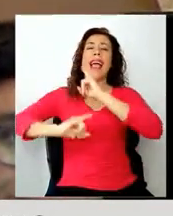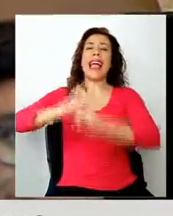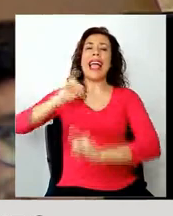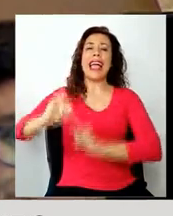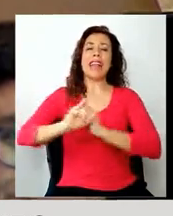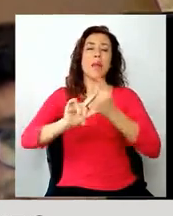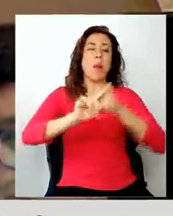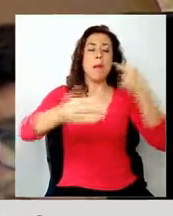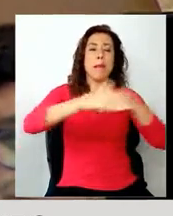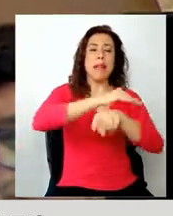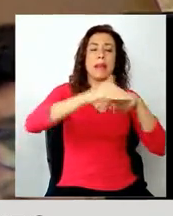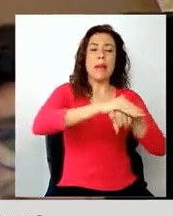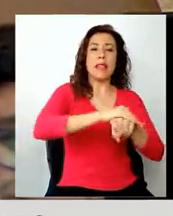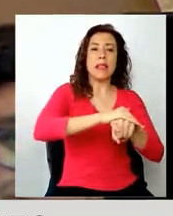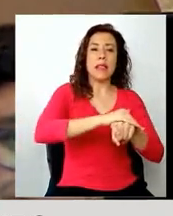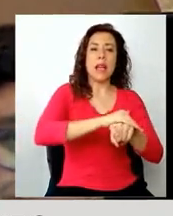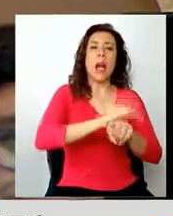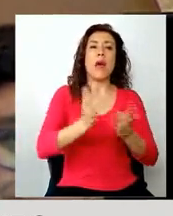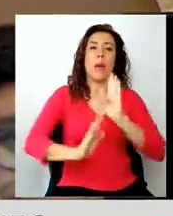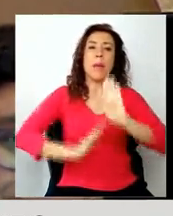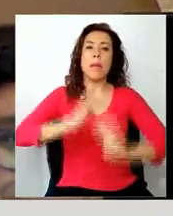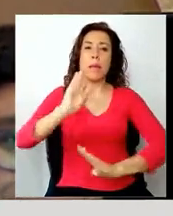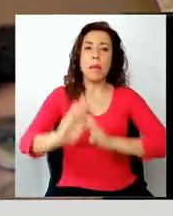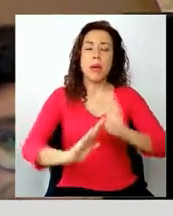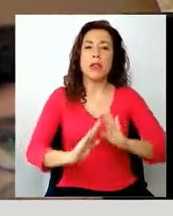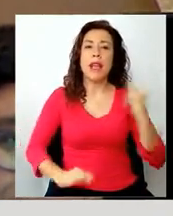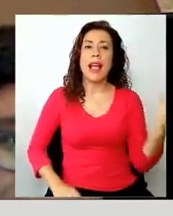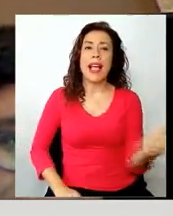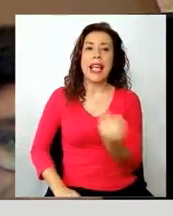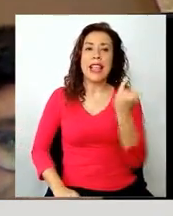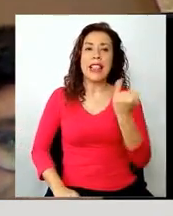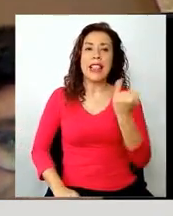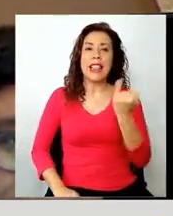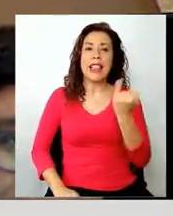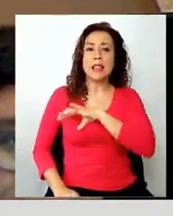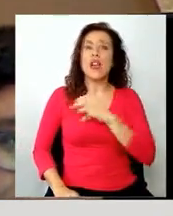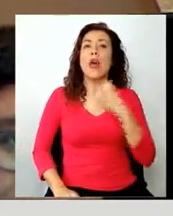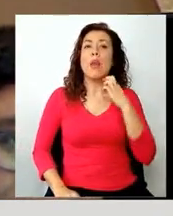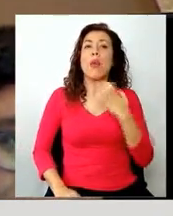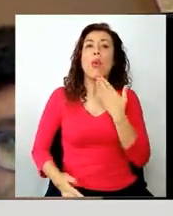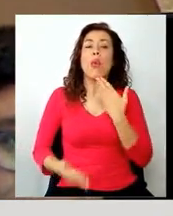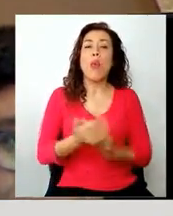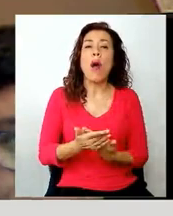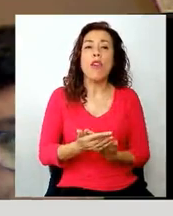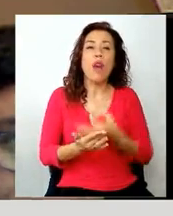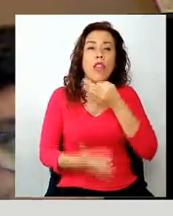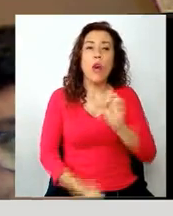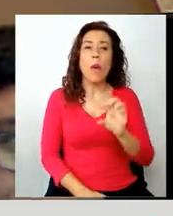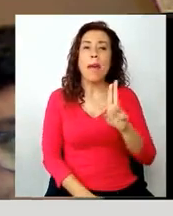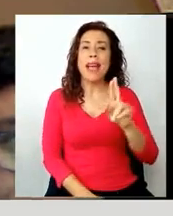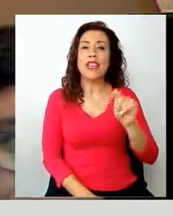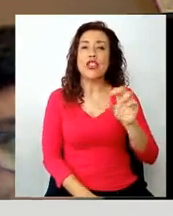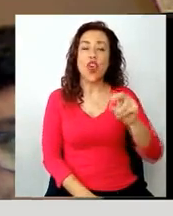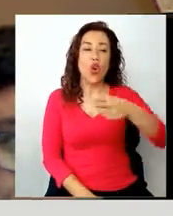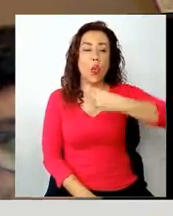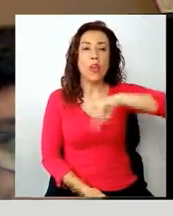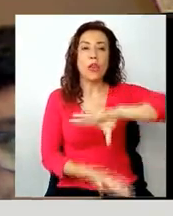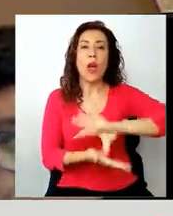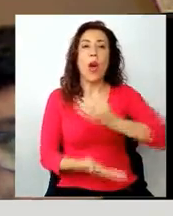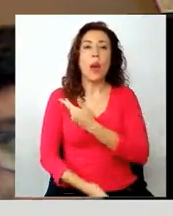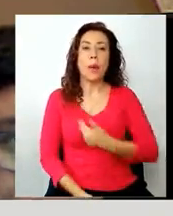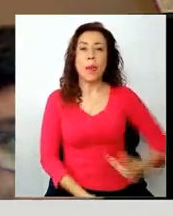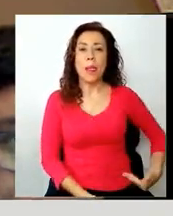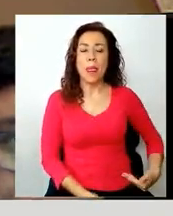a la protección de la independencia nacional porque cuando habló Petro respecto de nuestro país o el presidente Fernández